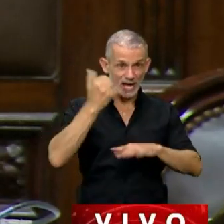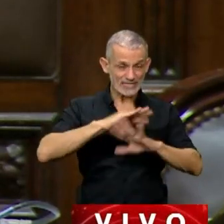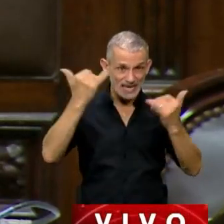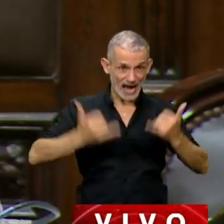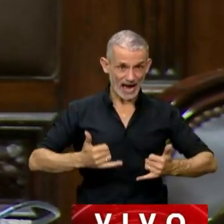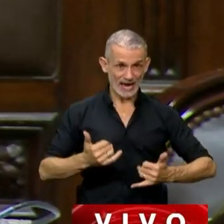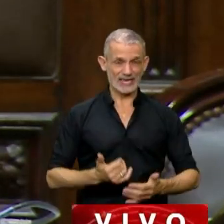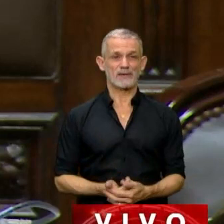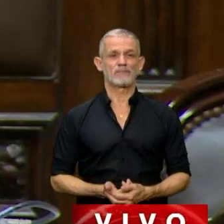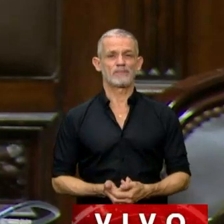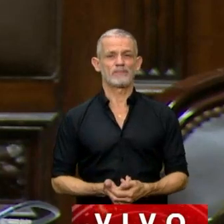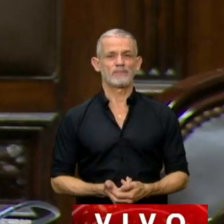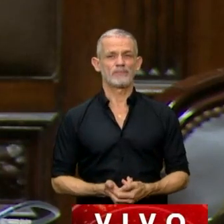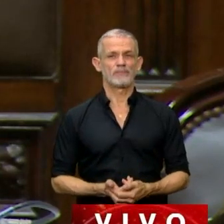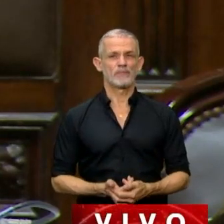Buenos Aires.